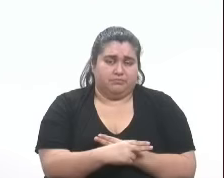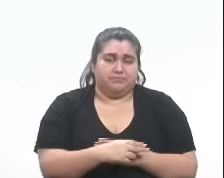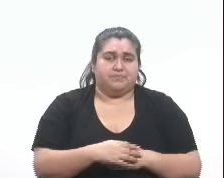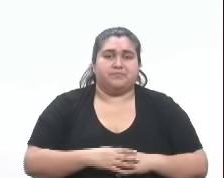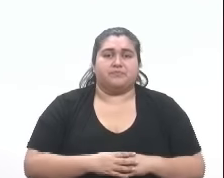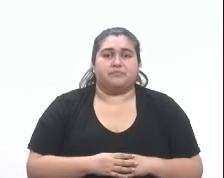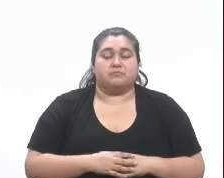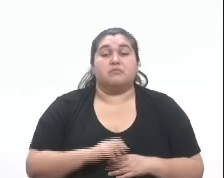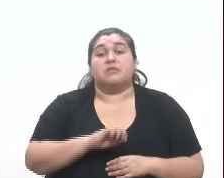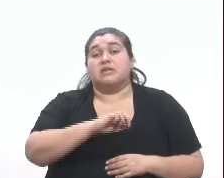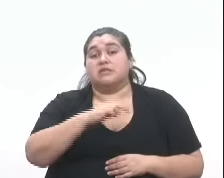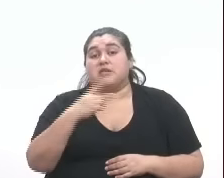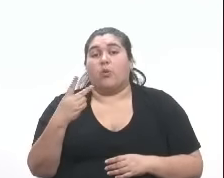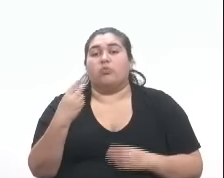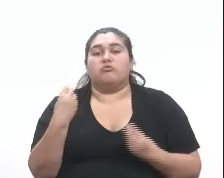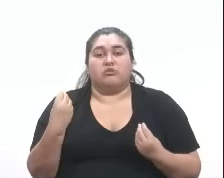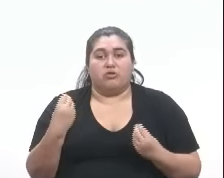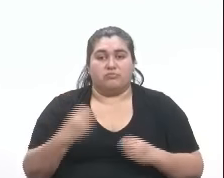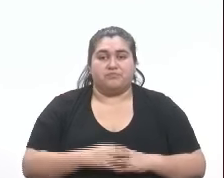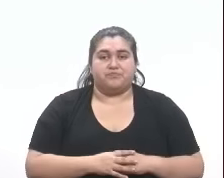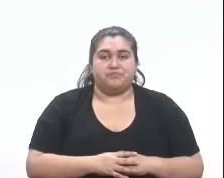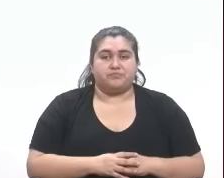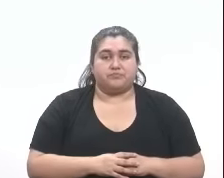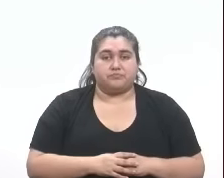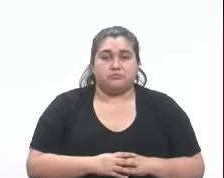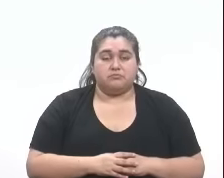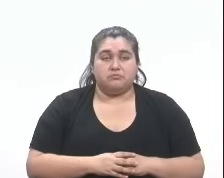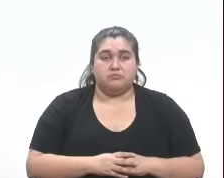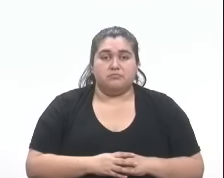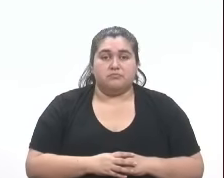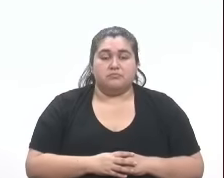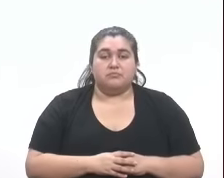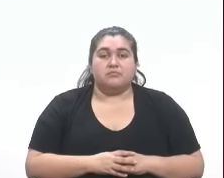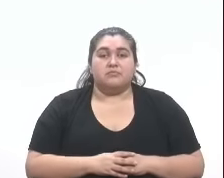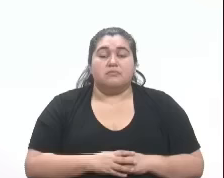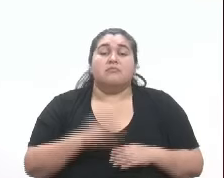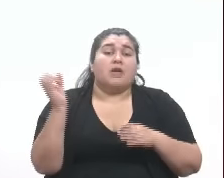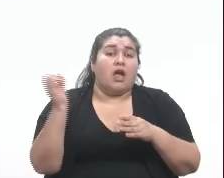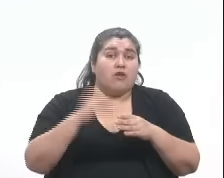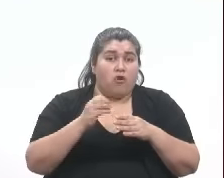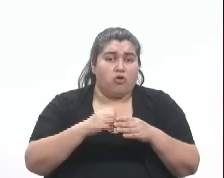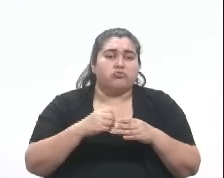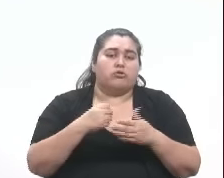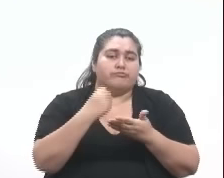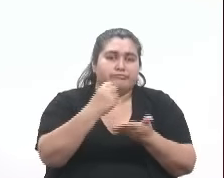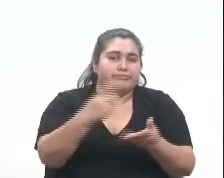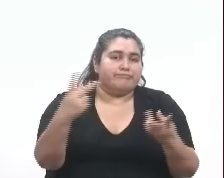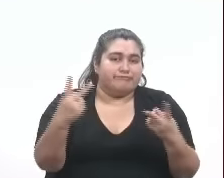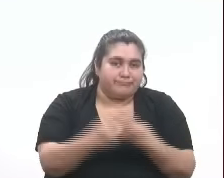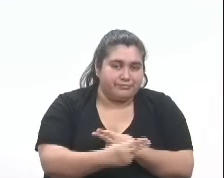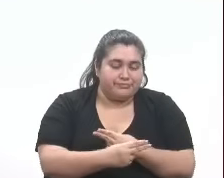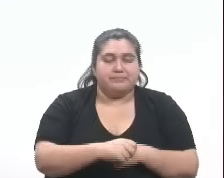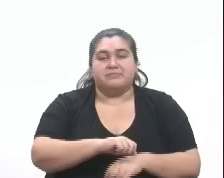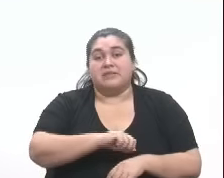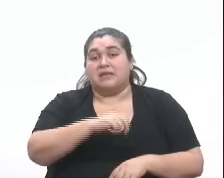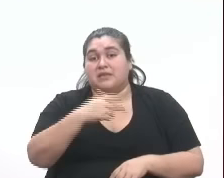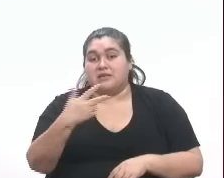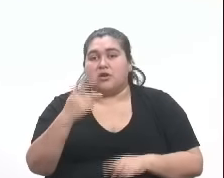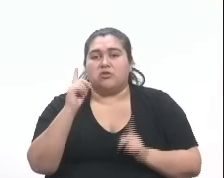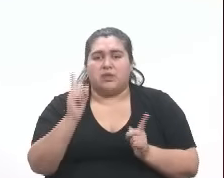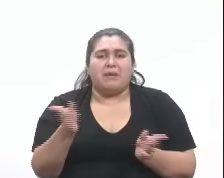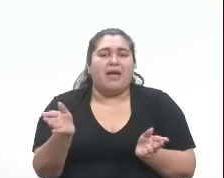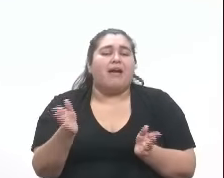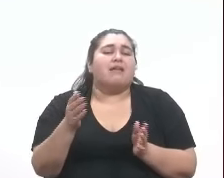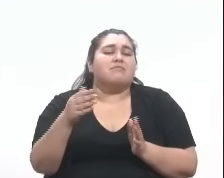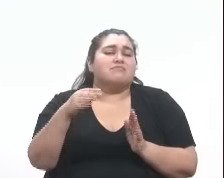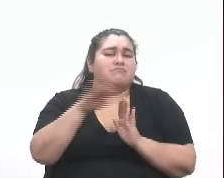En segundo lugar, el fondo de salud. En tercer lugar, las cajas